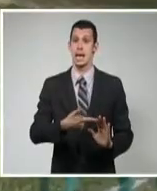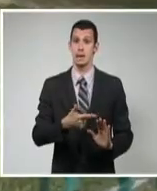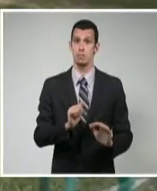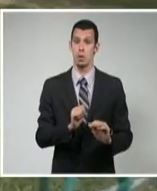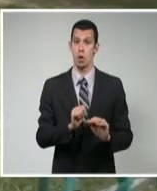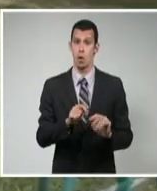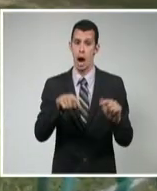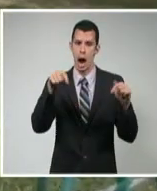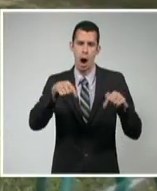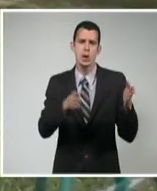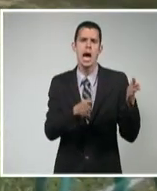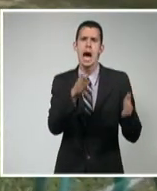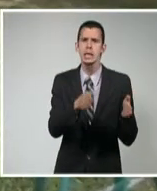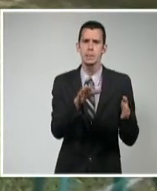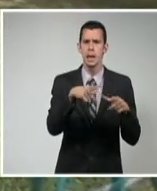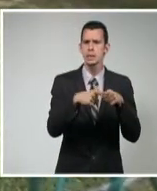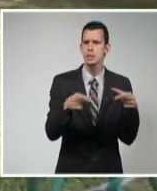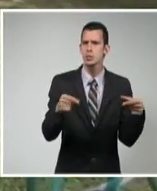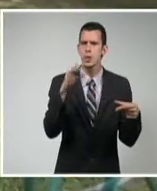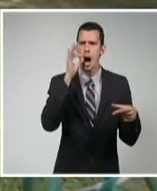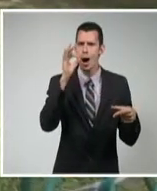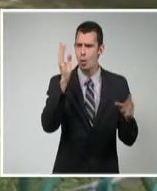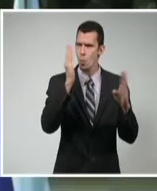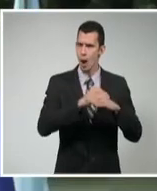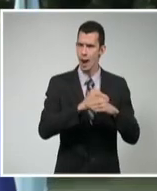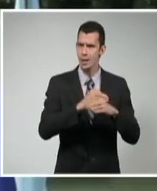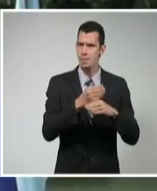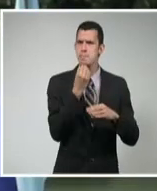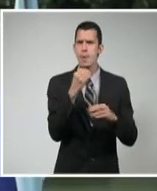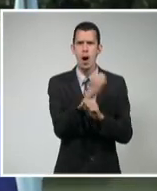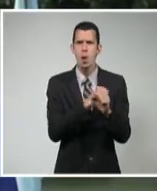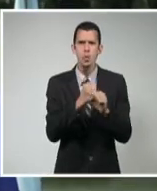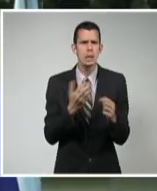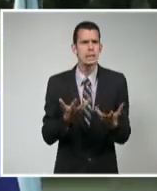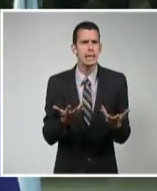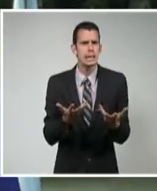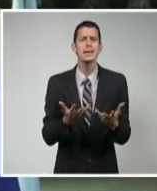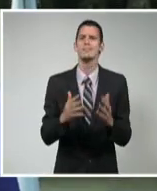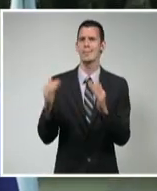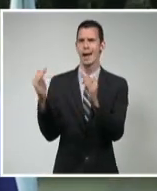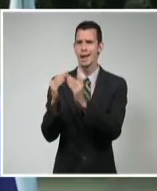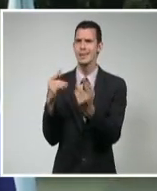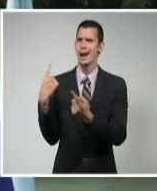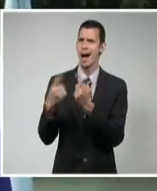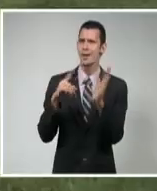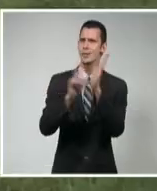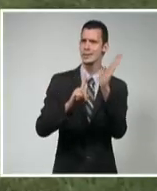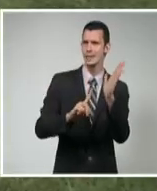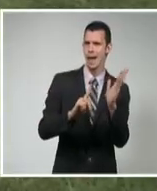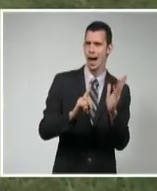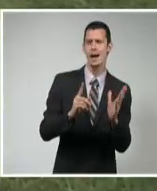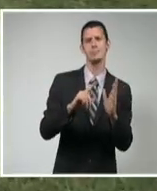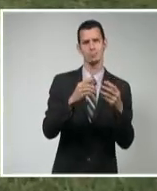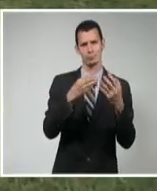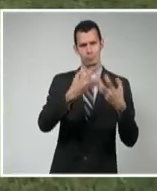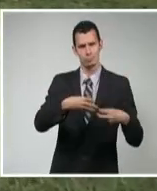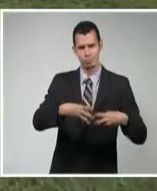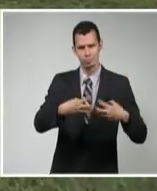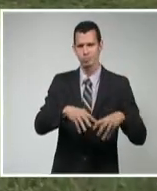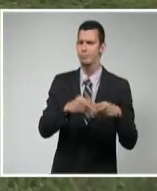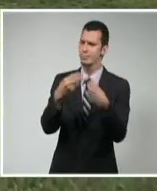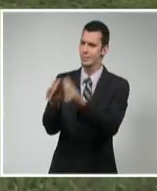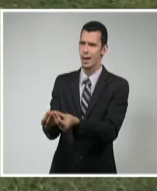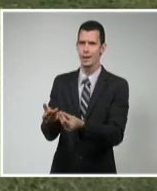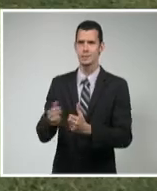130 megawatts ahora al sistema electroenergético nacional en estas instalaciones del proyecto brascuba en